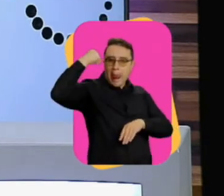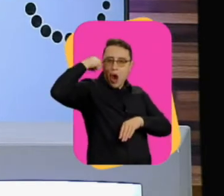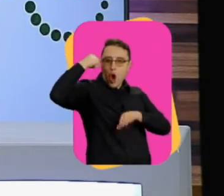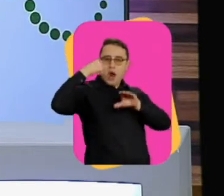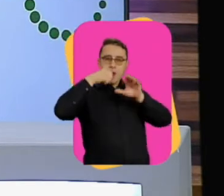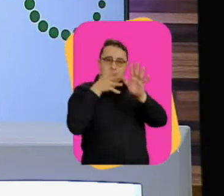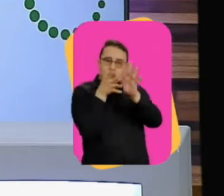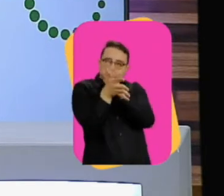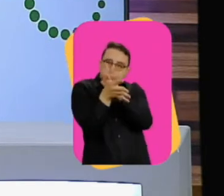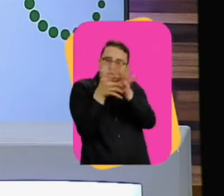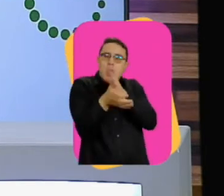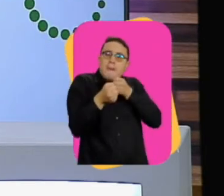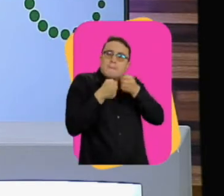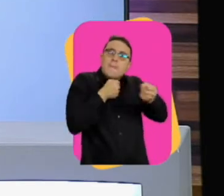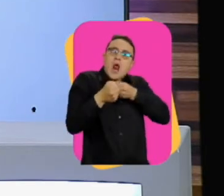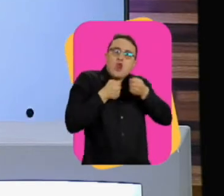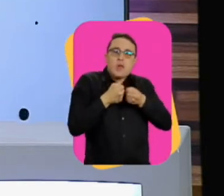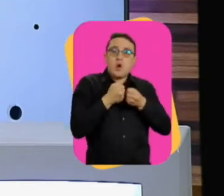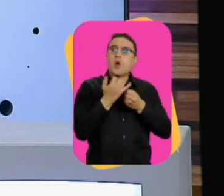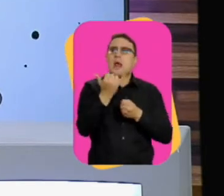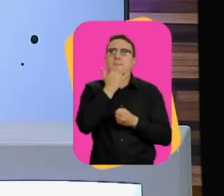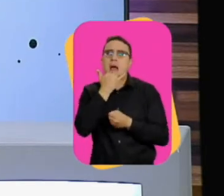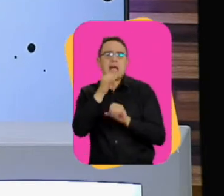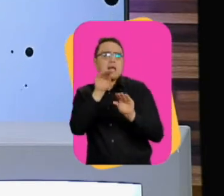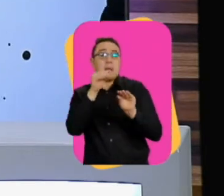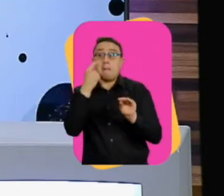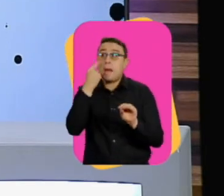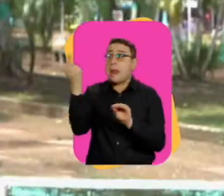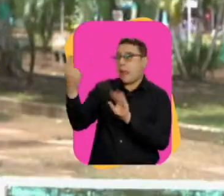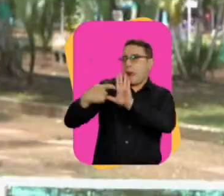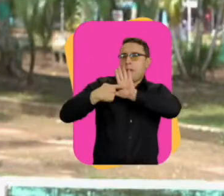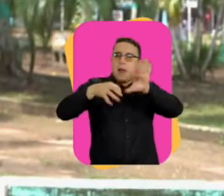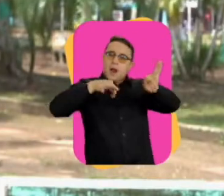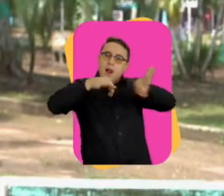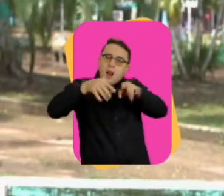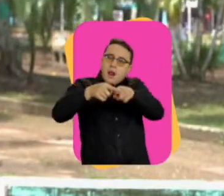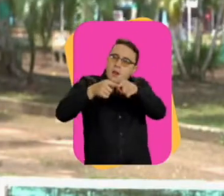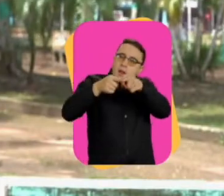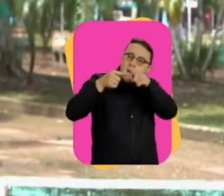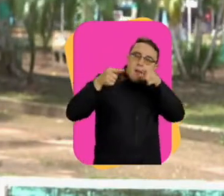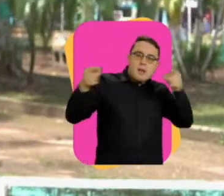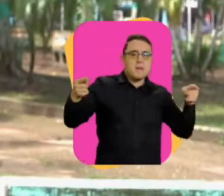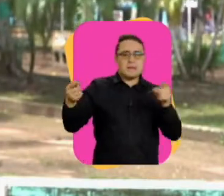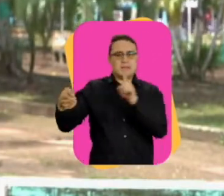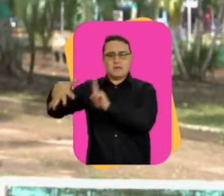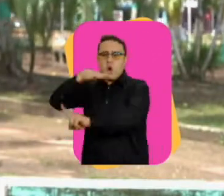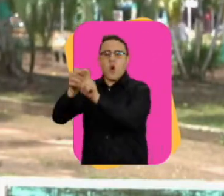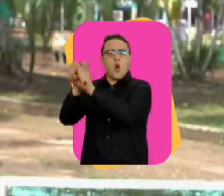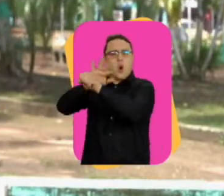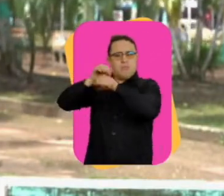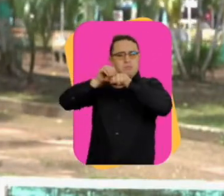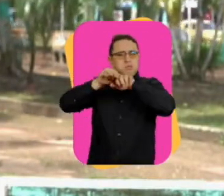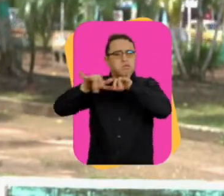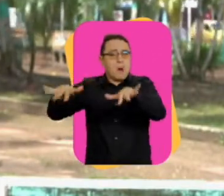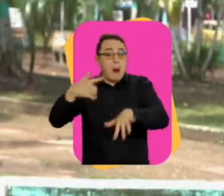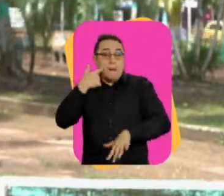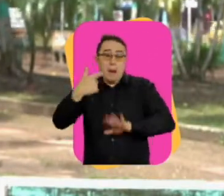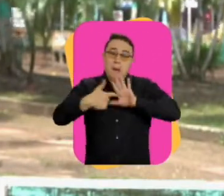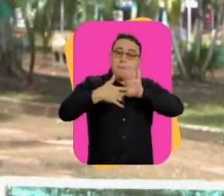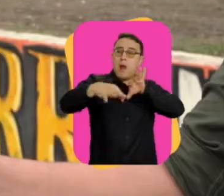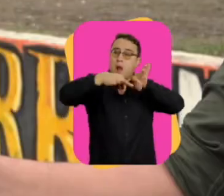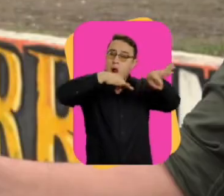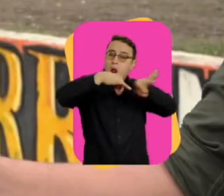que tutorial, de lo que estaba pasando en medio de la pandemia. Allí no solamente